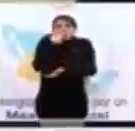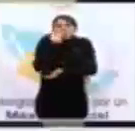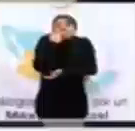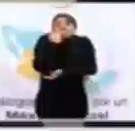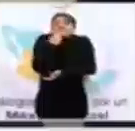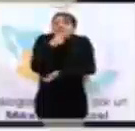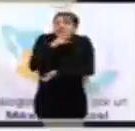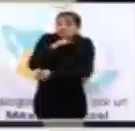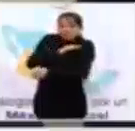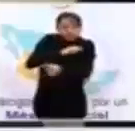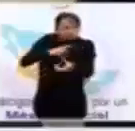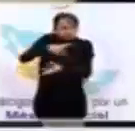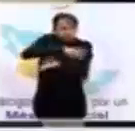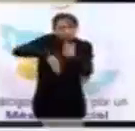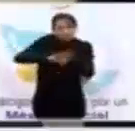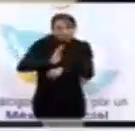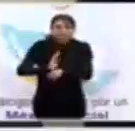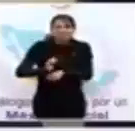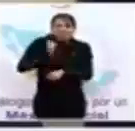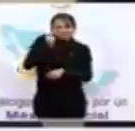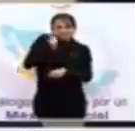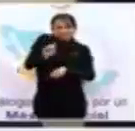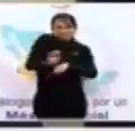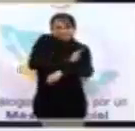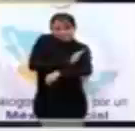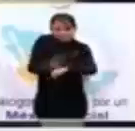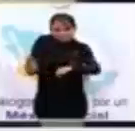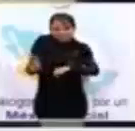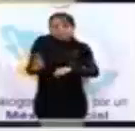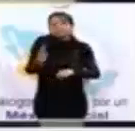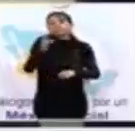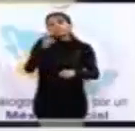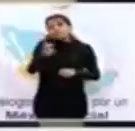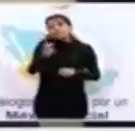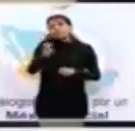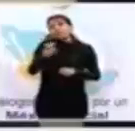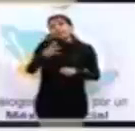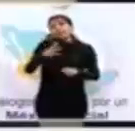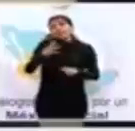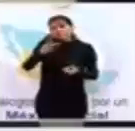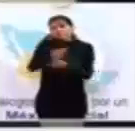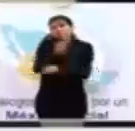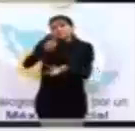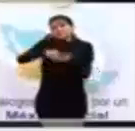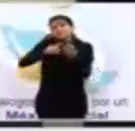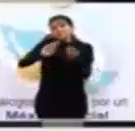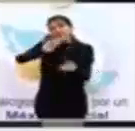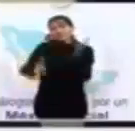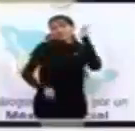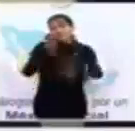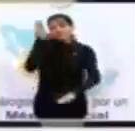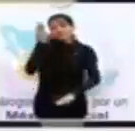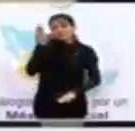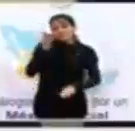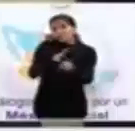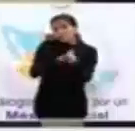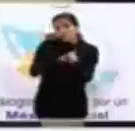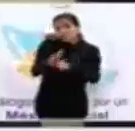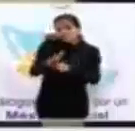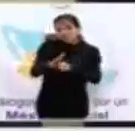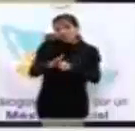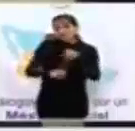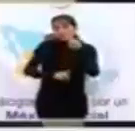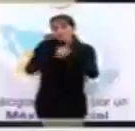finalmente este tema de territorio ha surgido en el mundo entero como una respuesta a la crisis de resultados de política